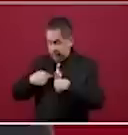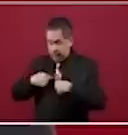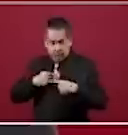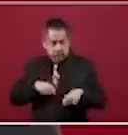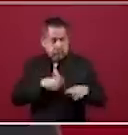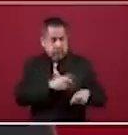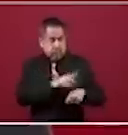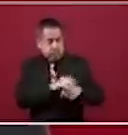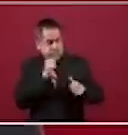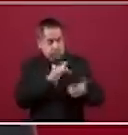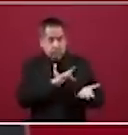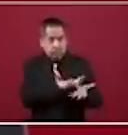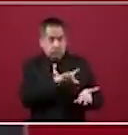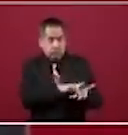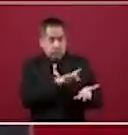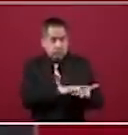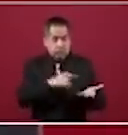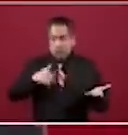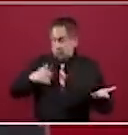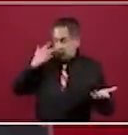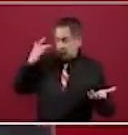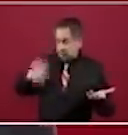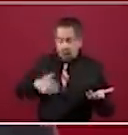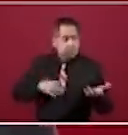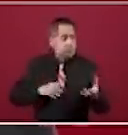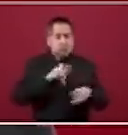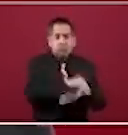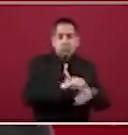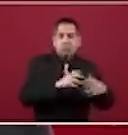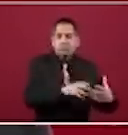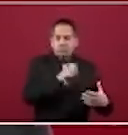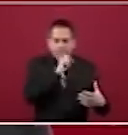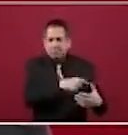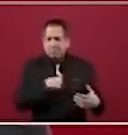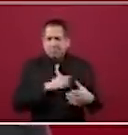tenían encomendadas como servidores públicos.